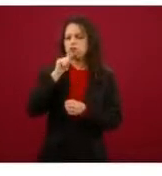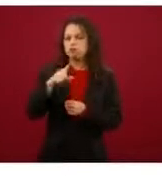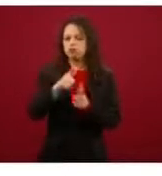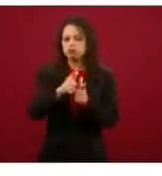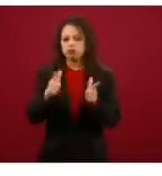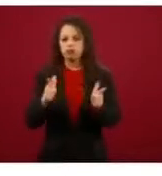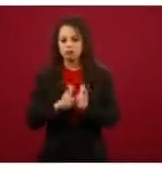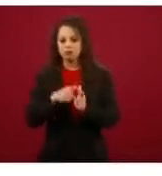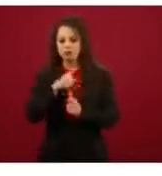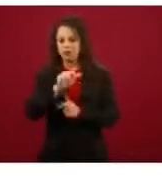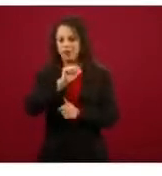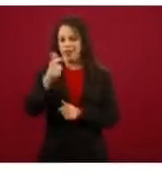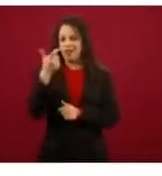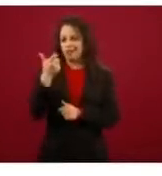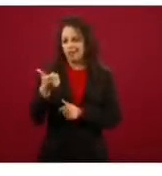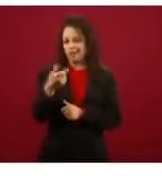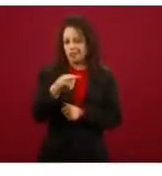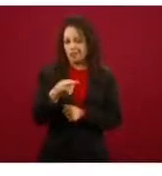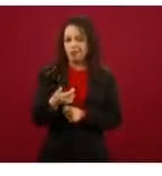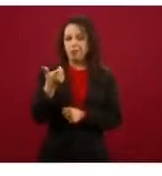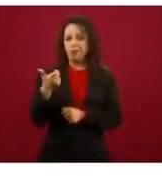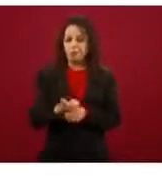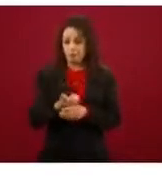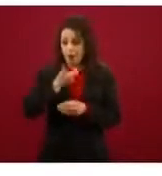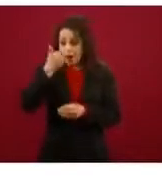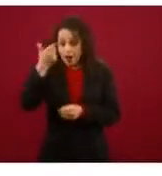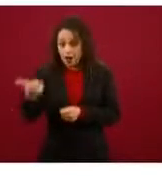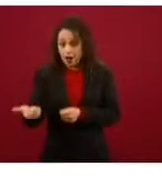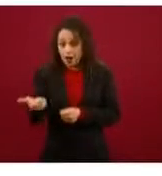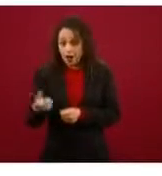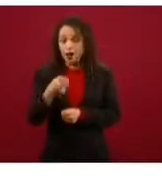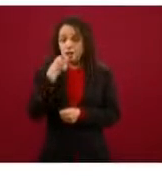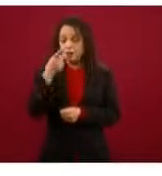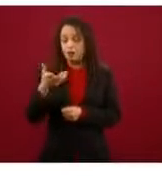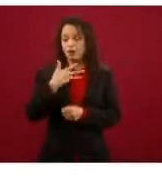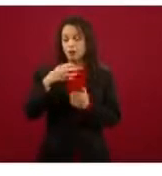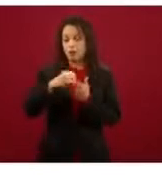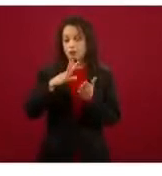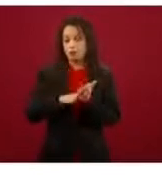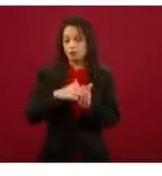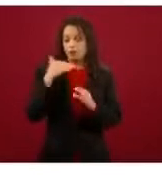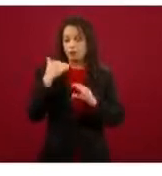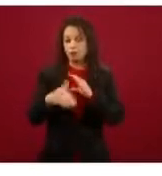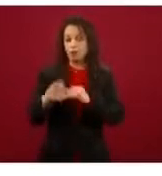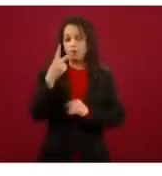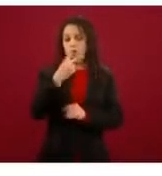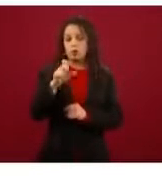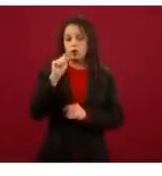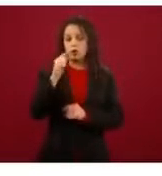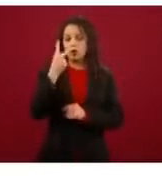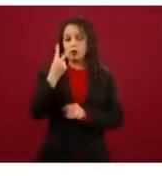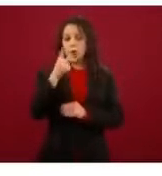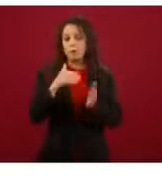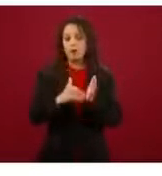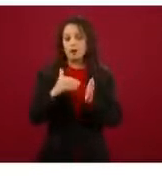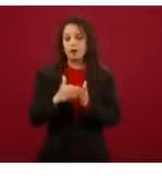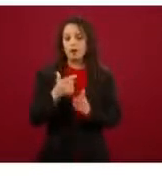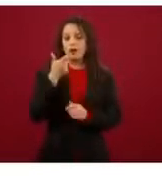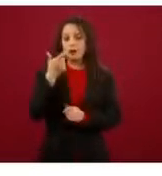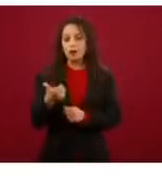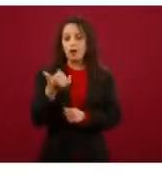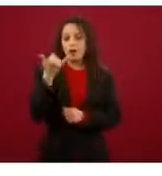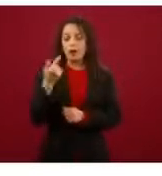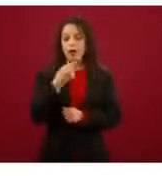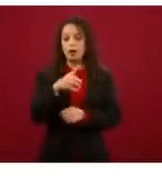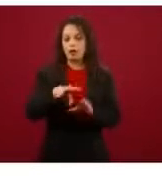financiero. Las operaciones en efectivo registran depósitos por 272 millones de pesos y retiros de